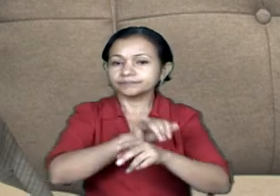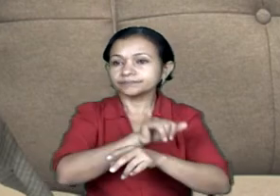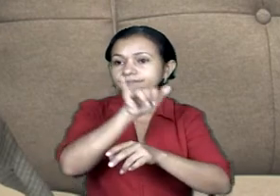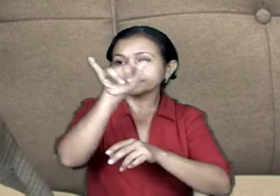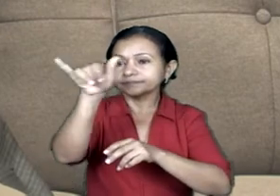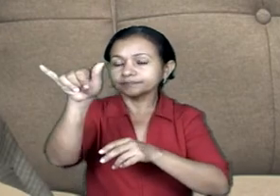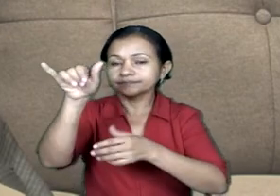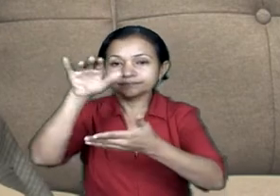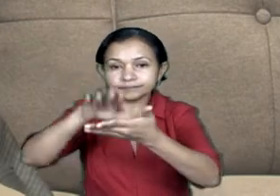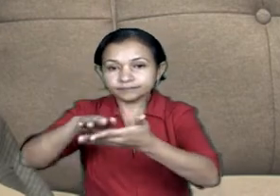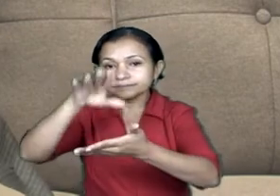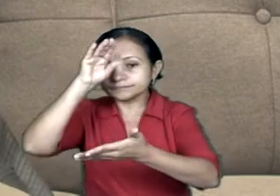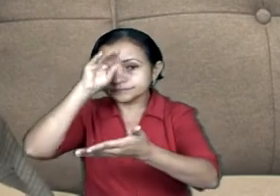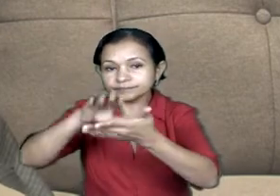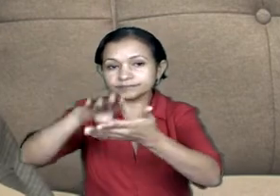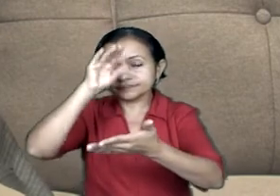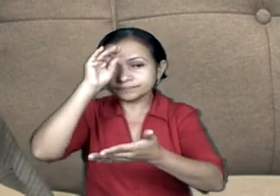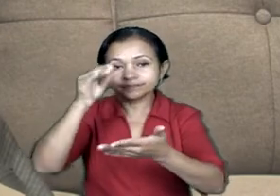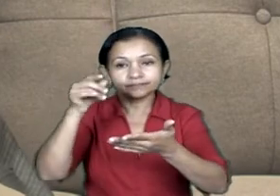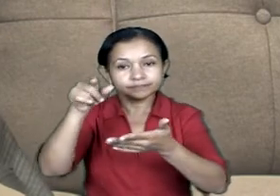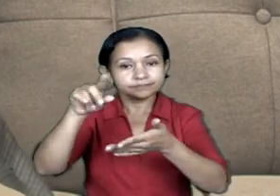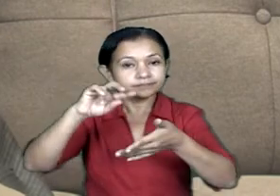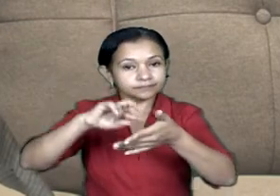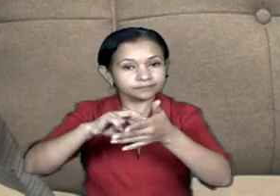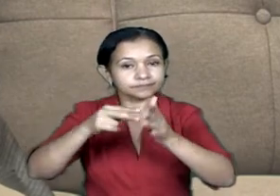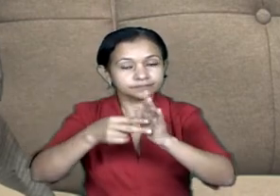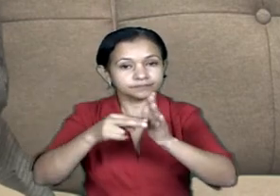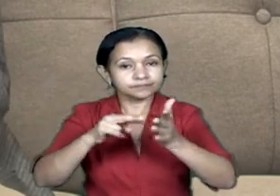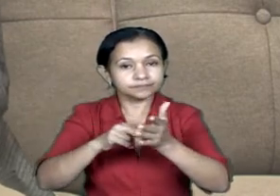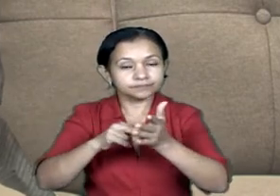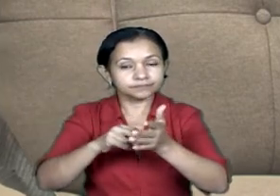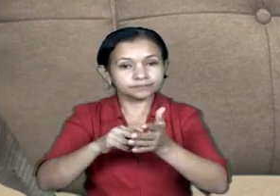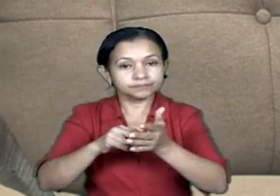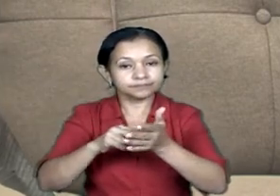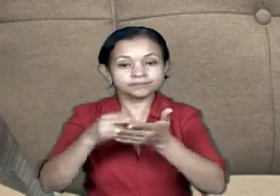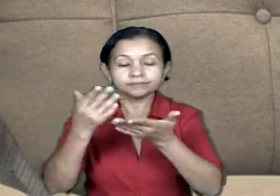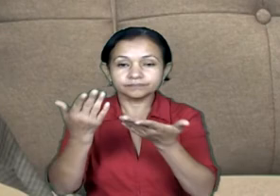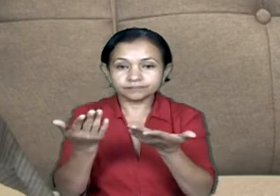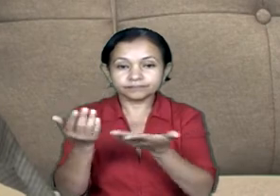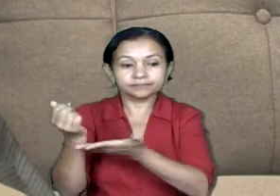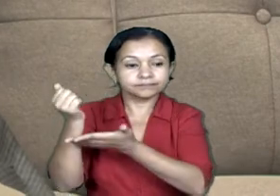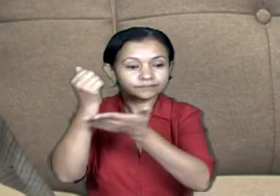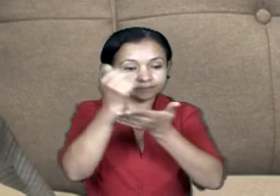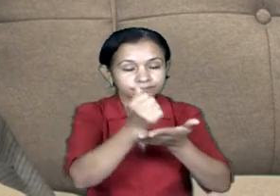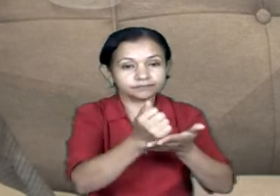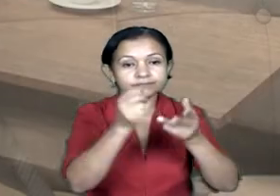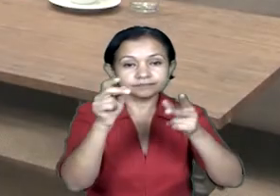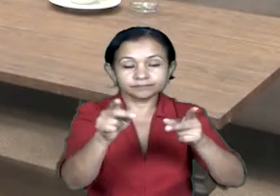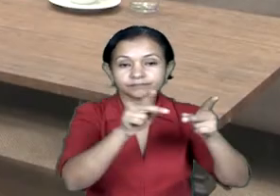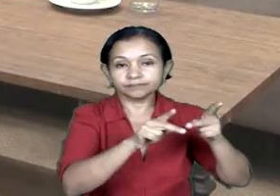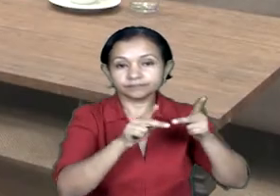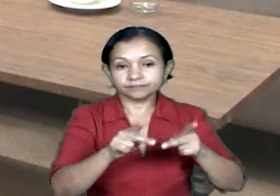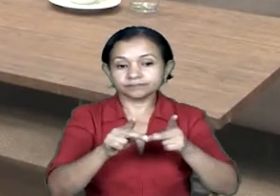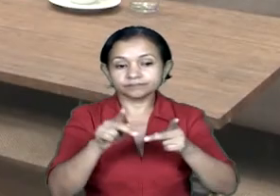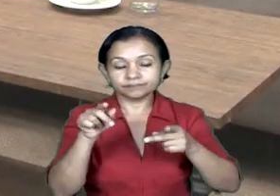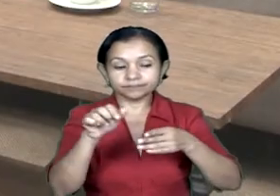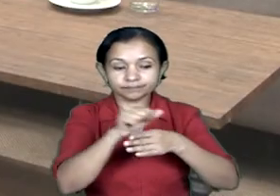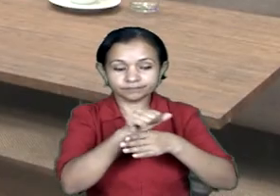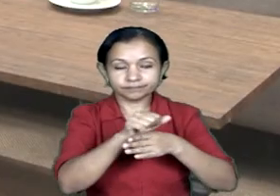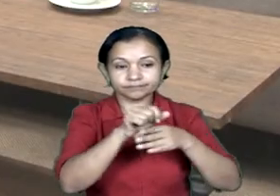recibir capacitaciones, todo eso es el fortalecimiento de capacidad, es preparado,